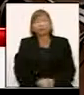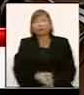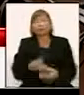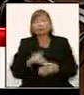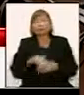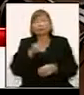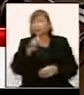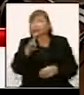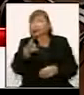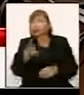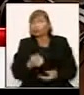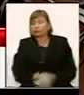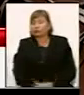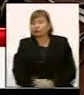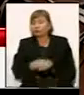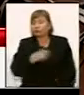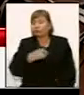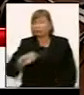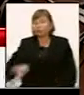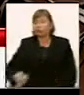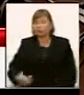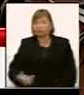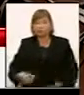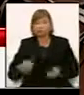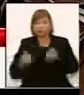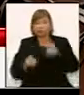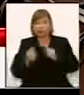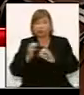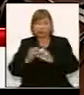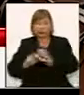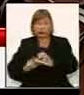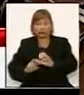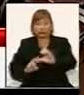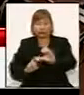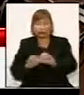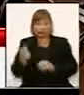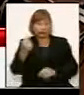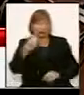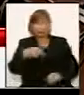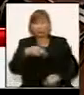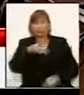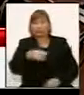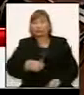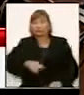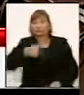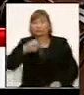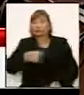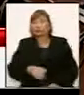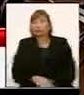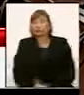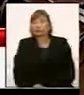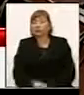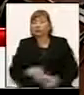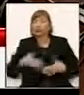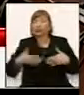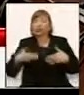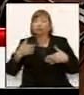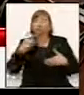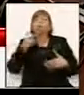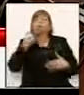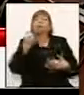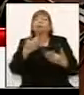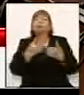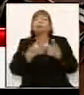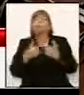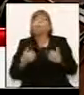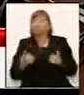eso, el Ministerio de Transportes, y que yo le agradezco que haya venido el jefe del gabinete, nos podrá decir,